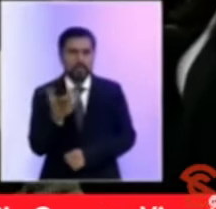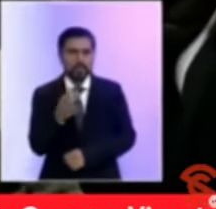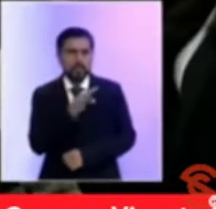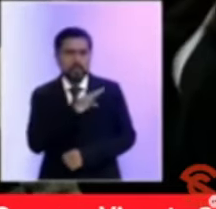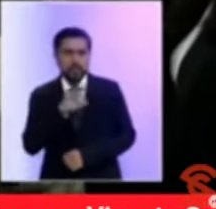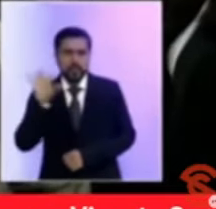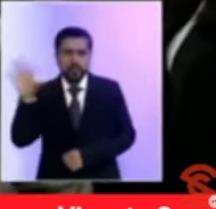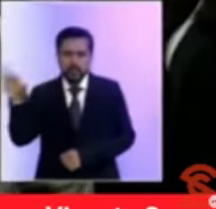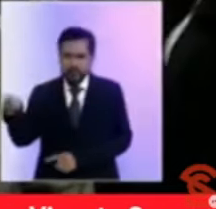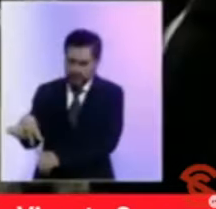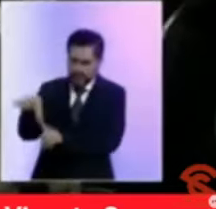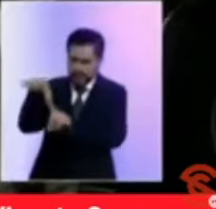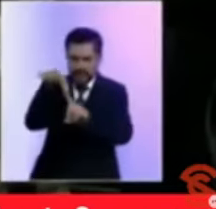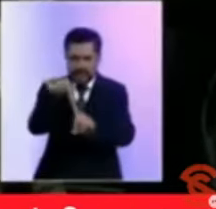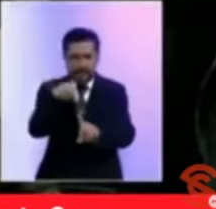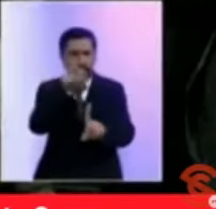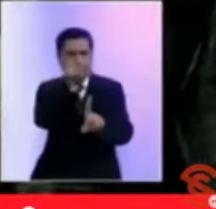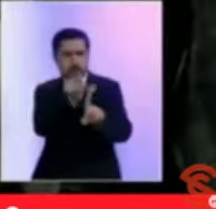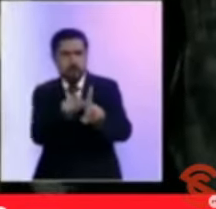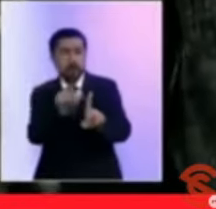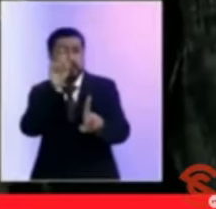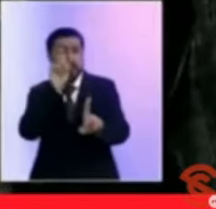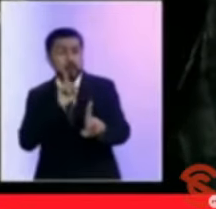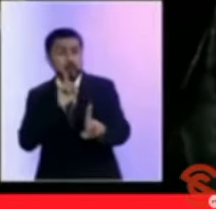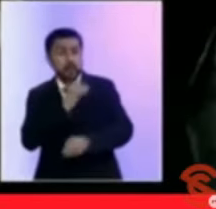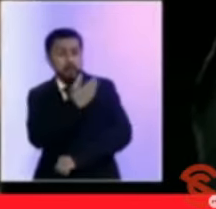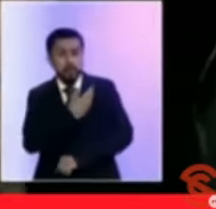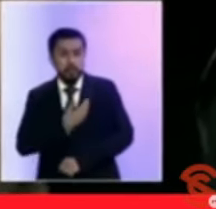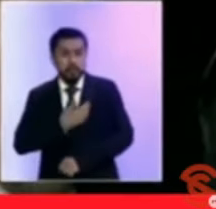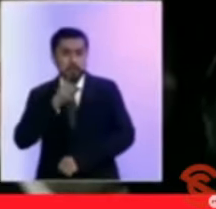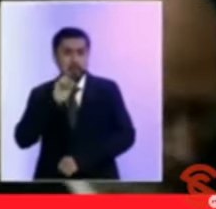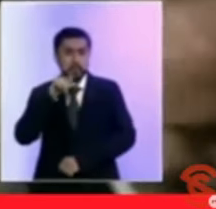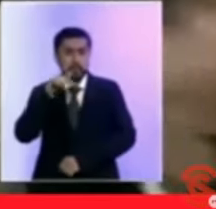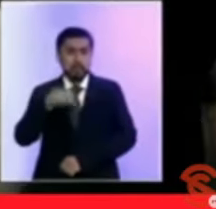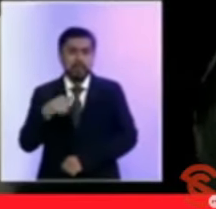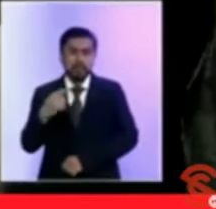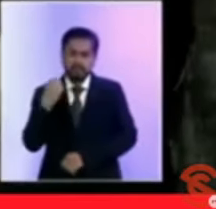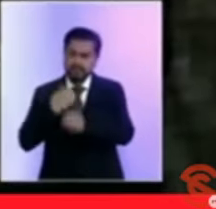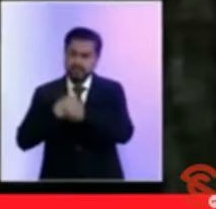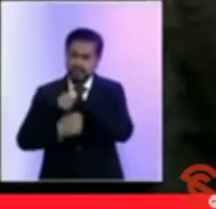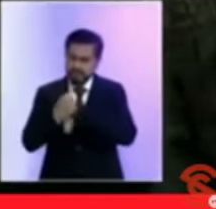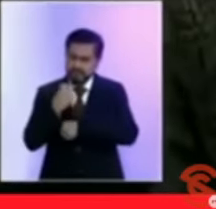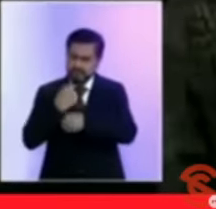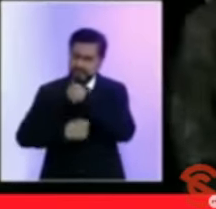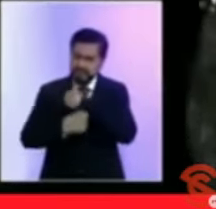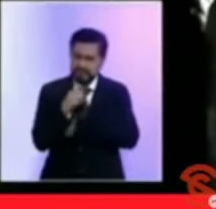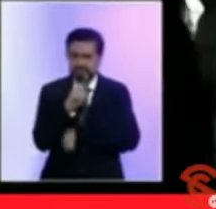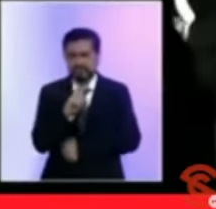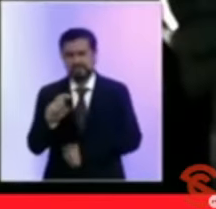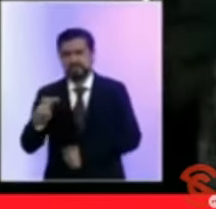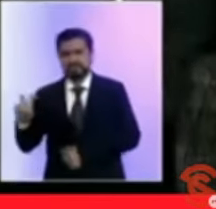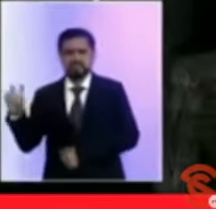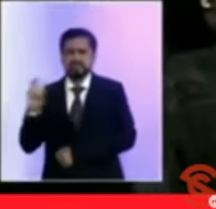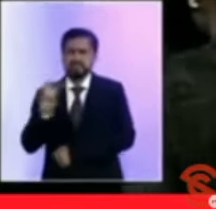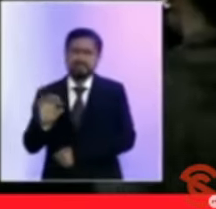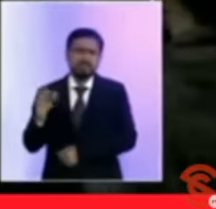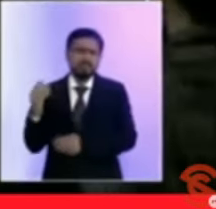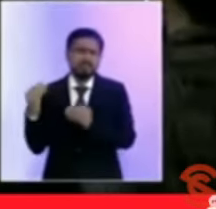con que tenemos una mujer en el poder que efectivamente no llega sola sino que llega con